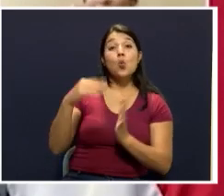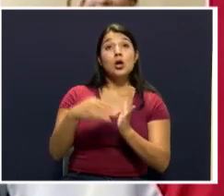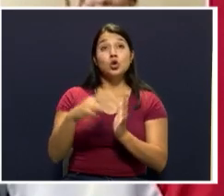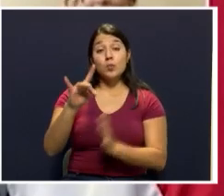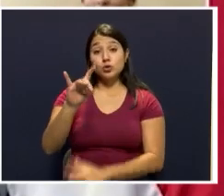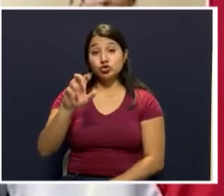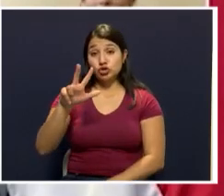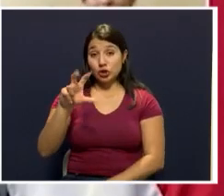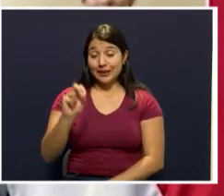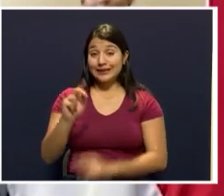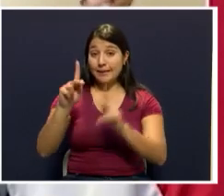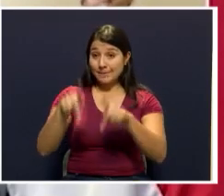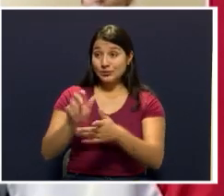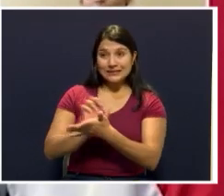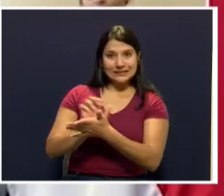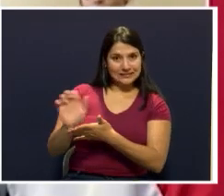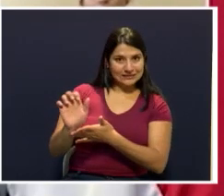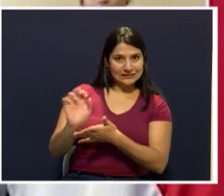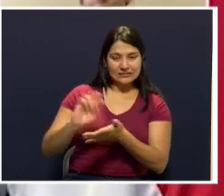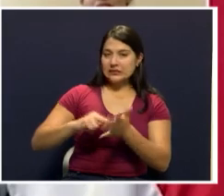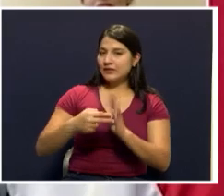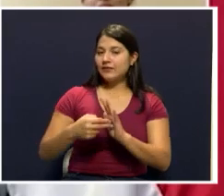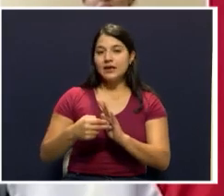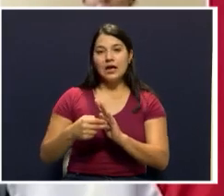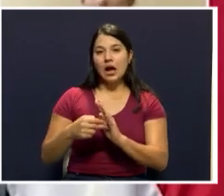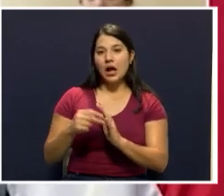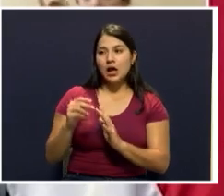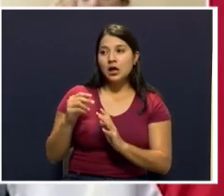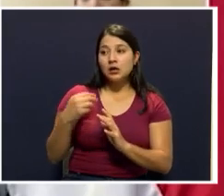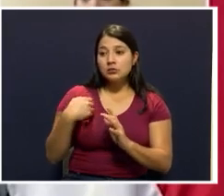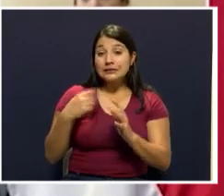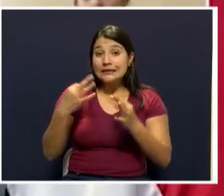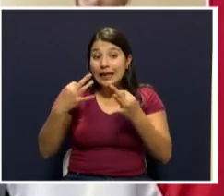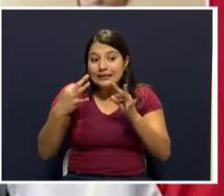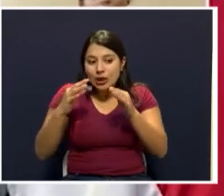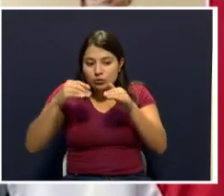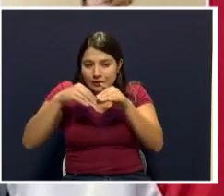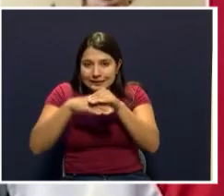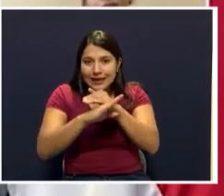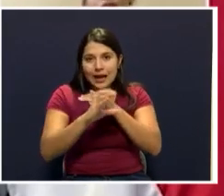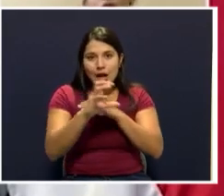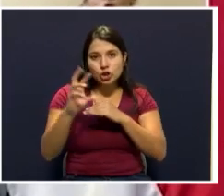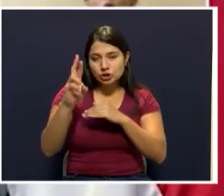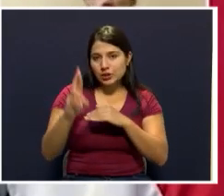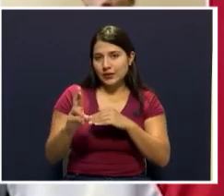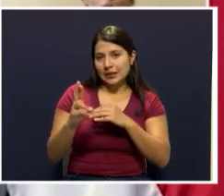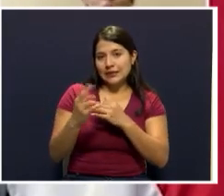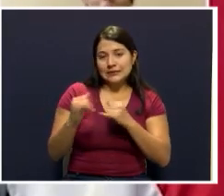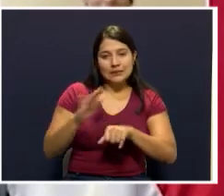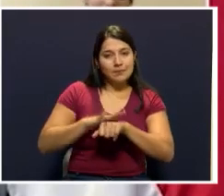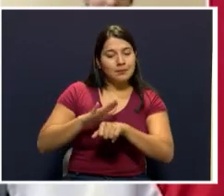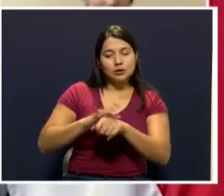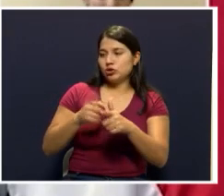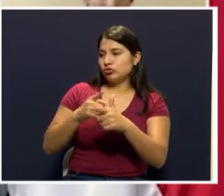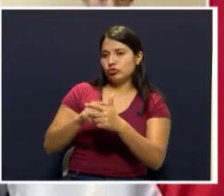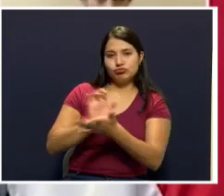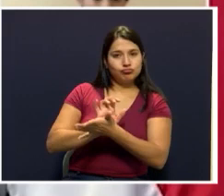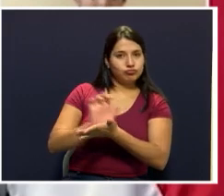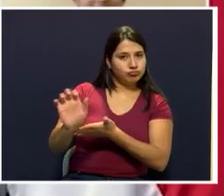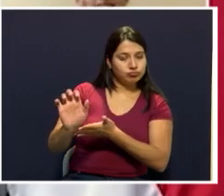4.830 personas rechazadas, es decir, se les ha localizado en algún punto fronterizo y se hace el proceso de rechazo de inmediato. Se han